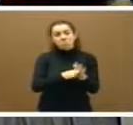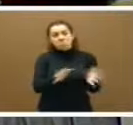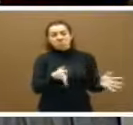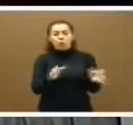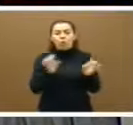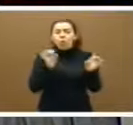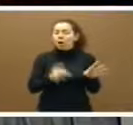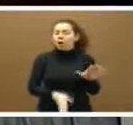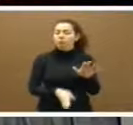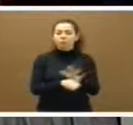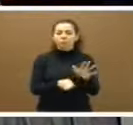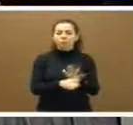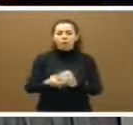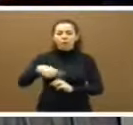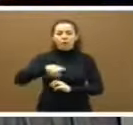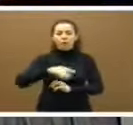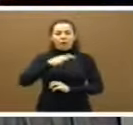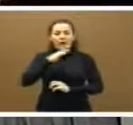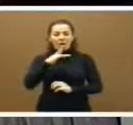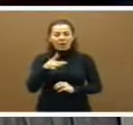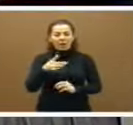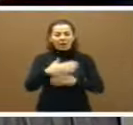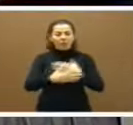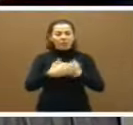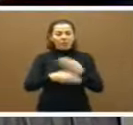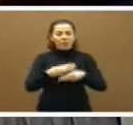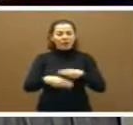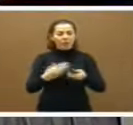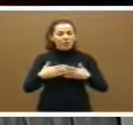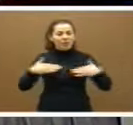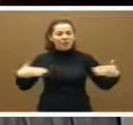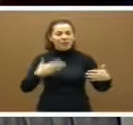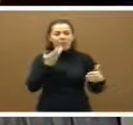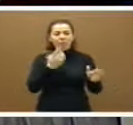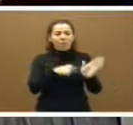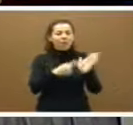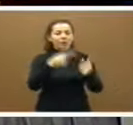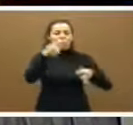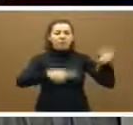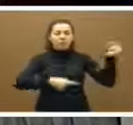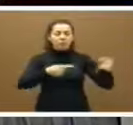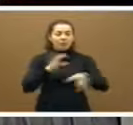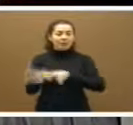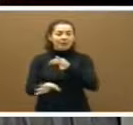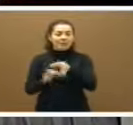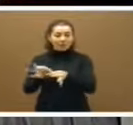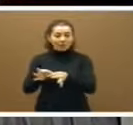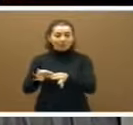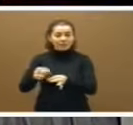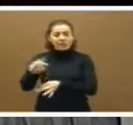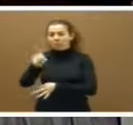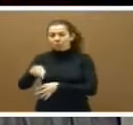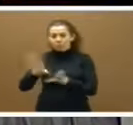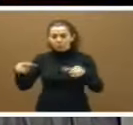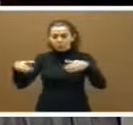que el Gobierno modifique como quiera y a su antojo la ley de presupuestos y que la Asamblea y los grupos no nos enteremos de